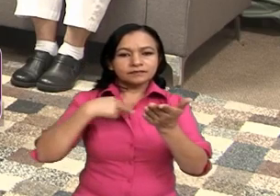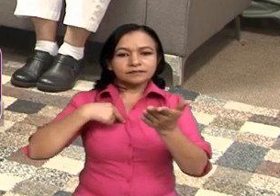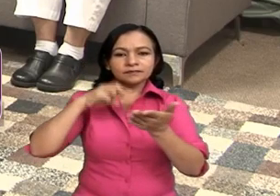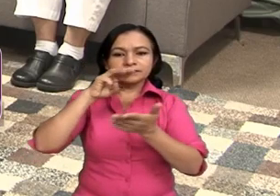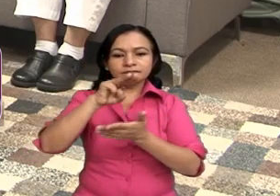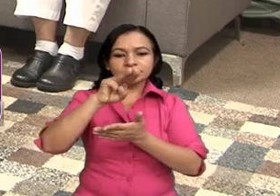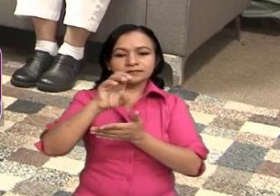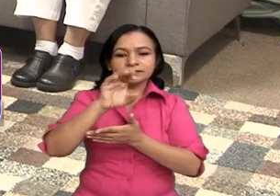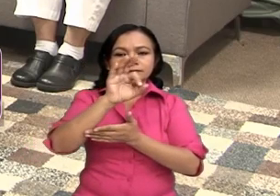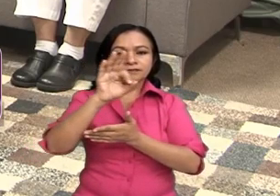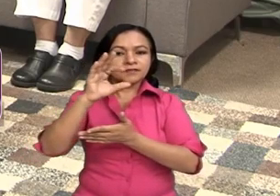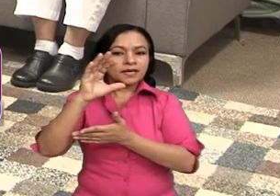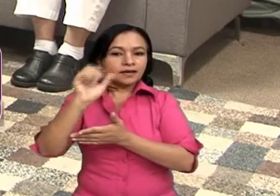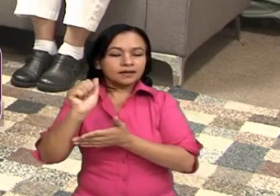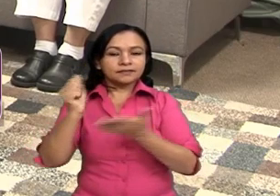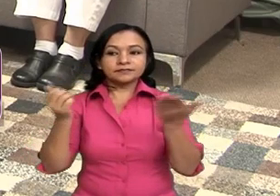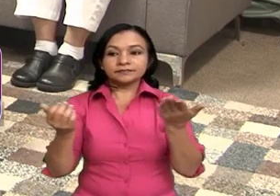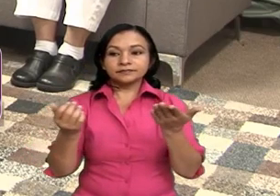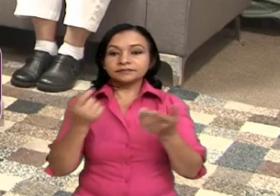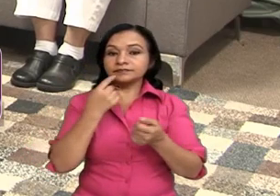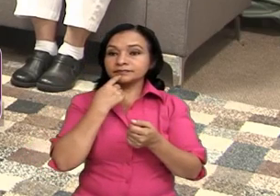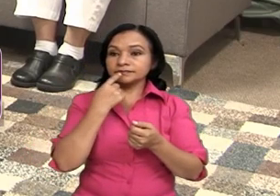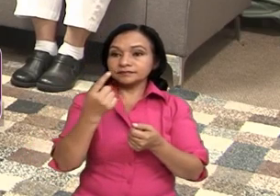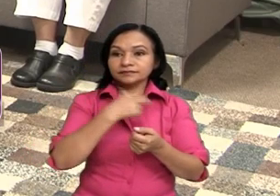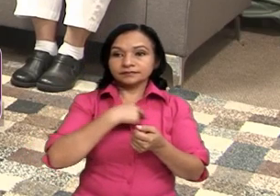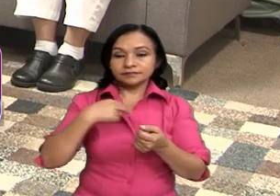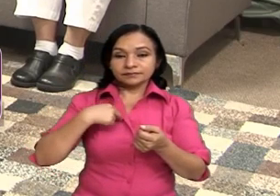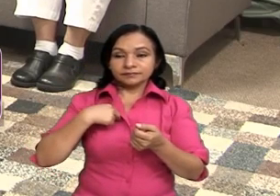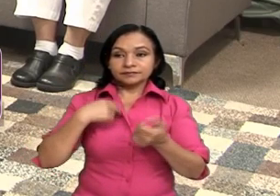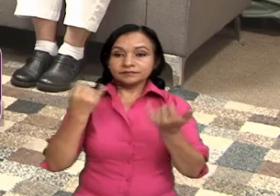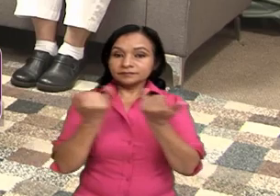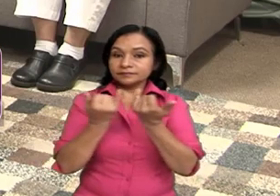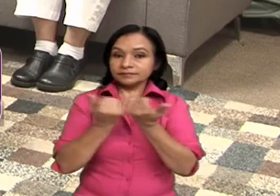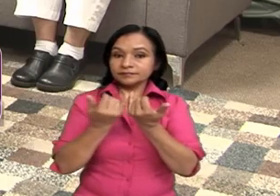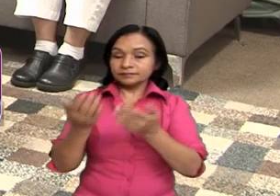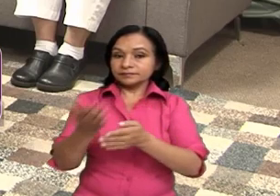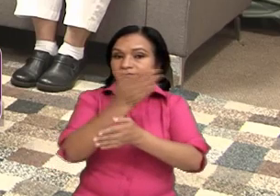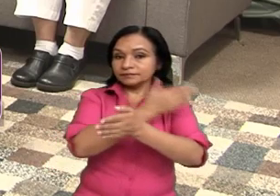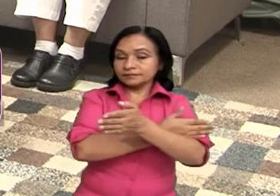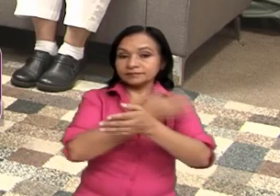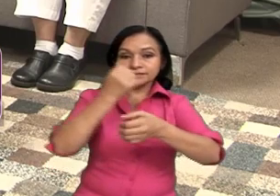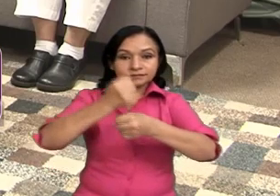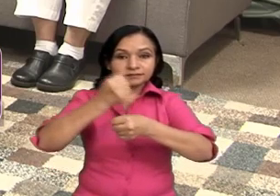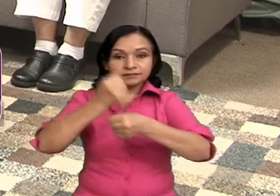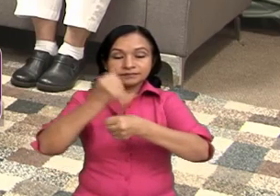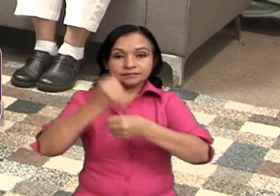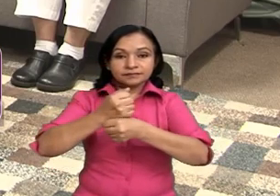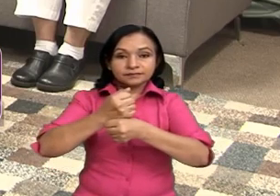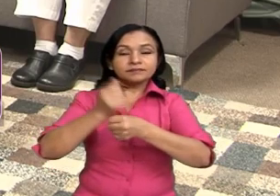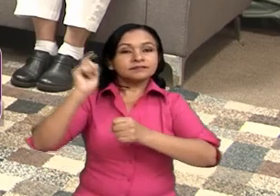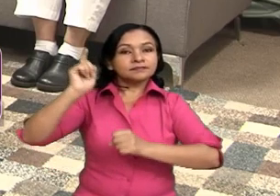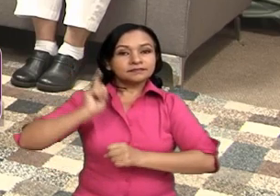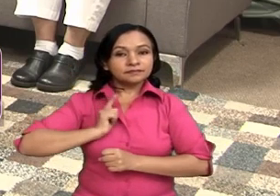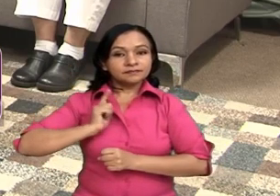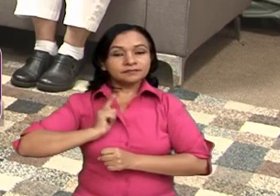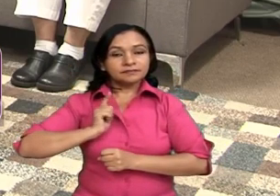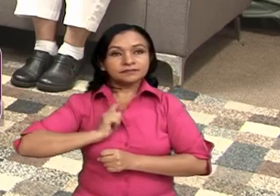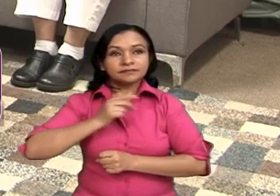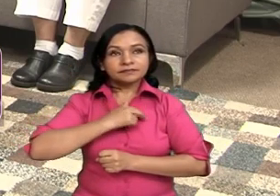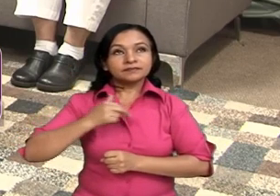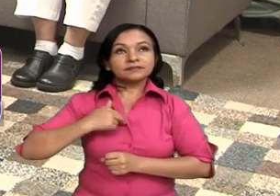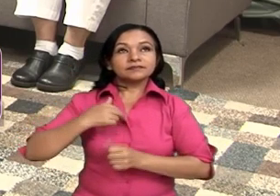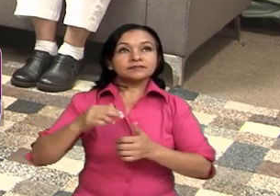la Economía Familiar? Te decía que estamos rindiendo cuenta de lo que hemos avanzado, pero de lo que tenemos pendiente también.